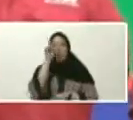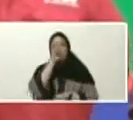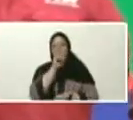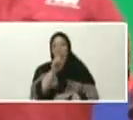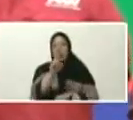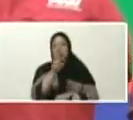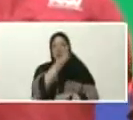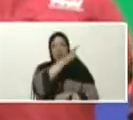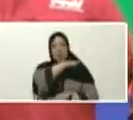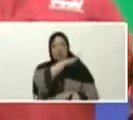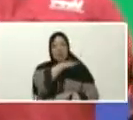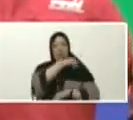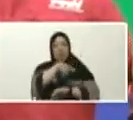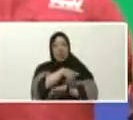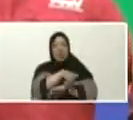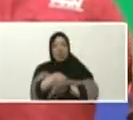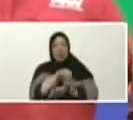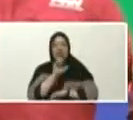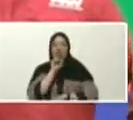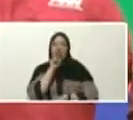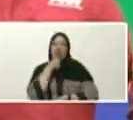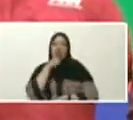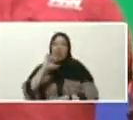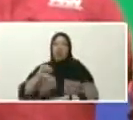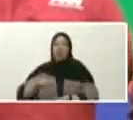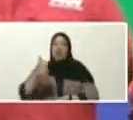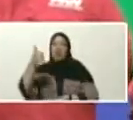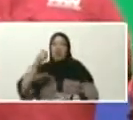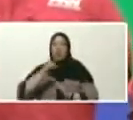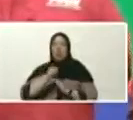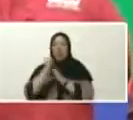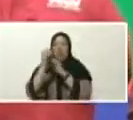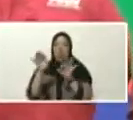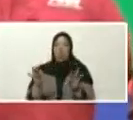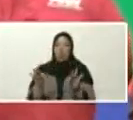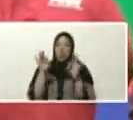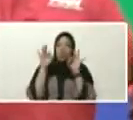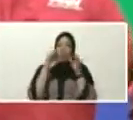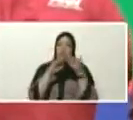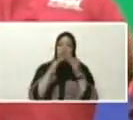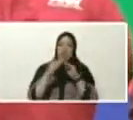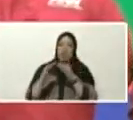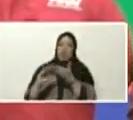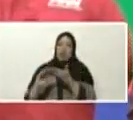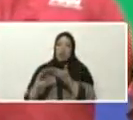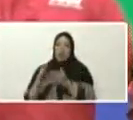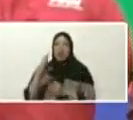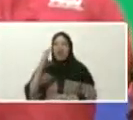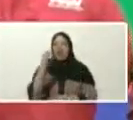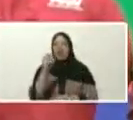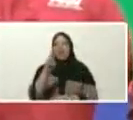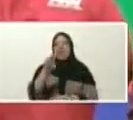de comunidad de mayor edad que eligió al pueblo, Carlos